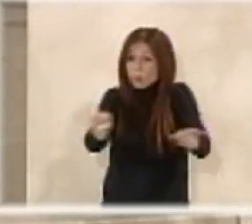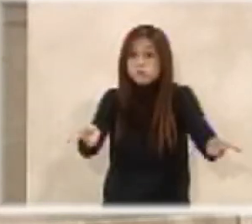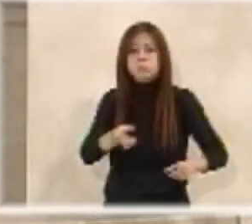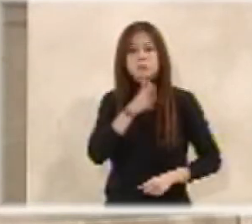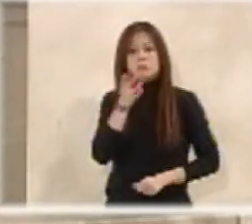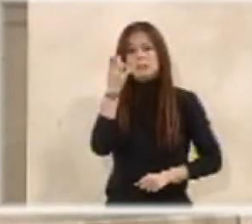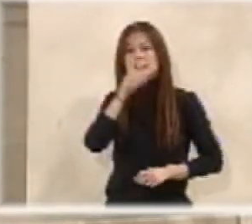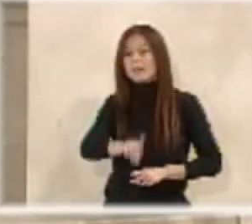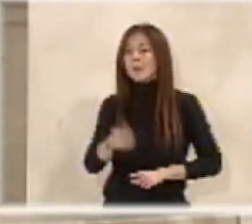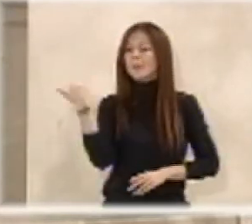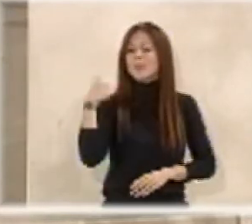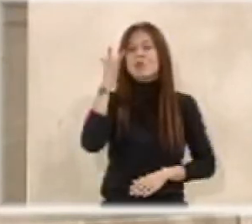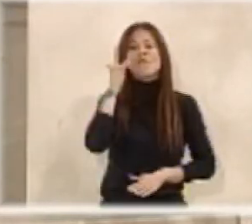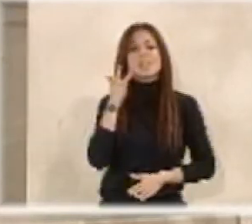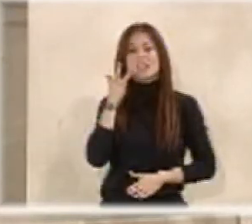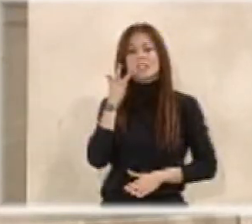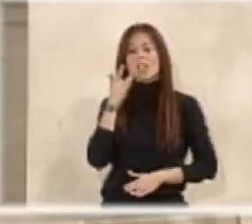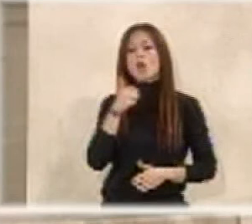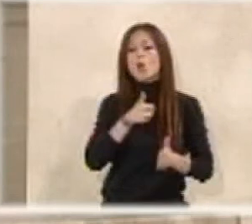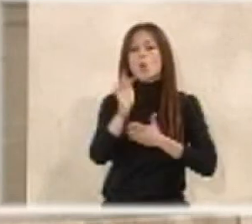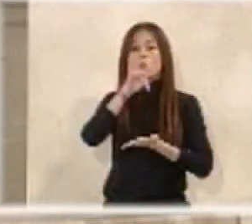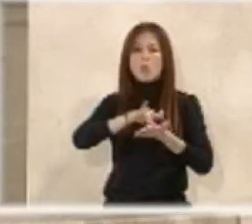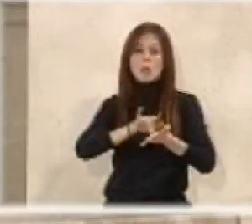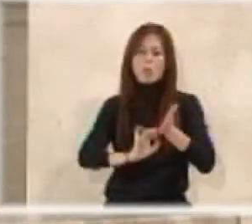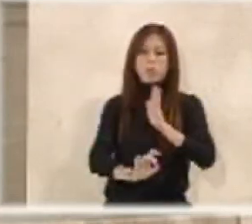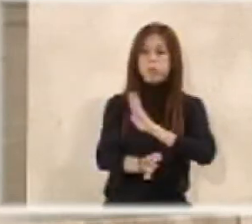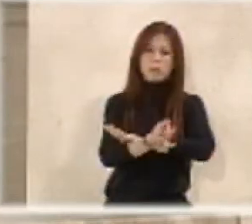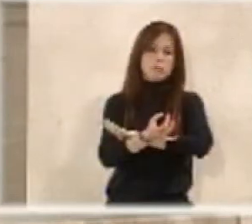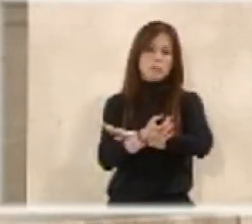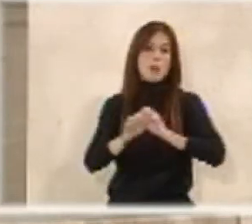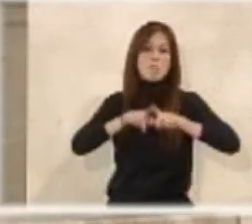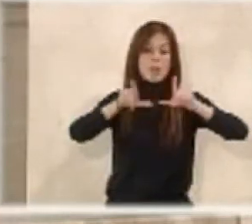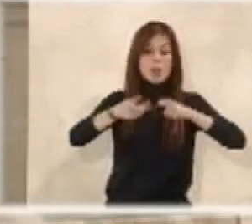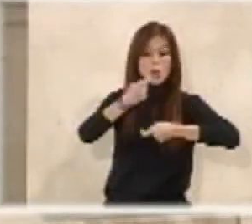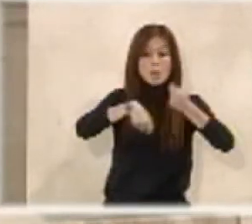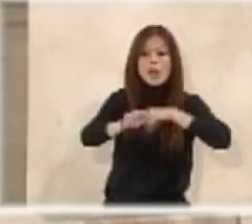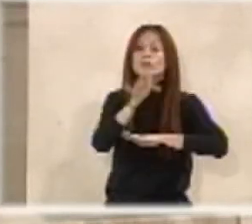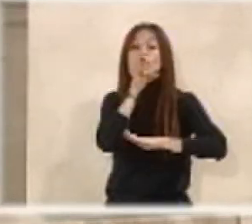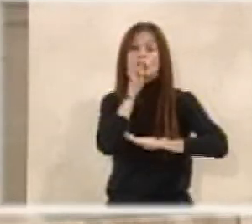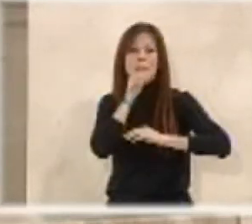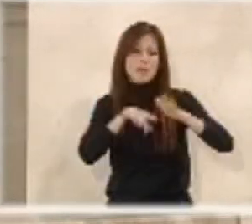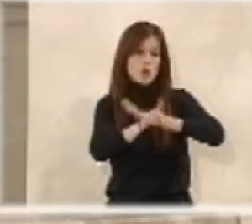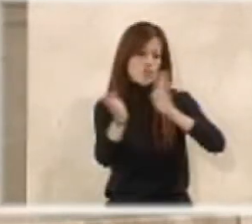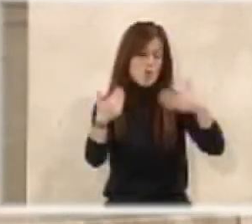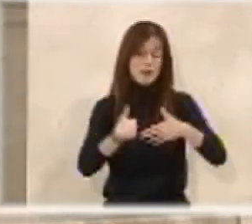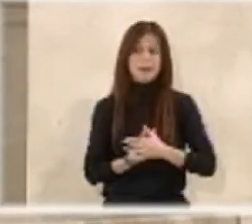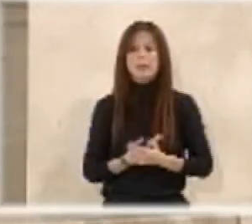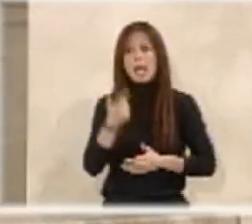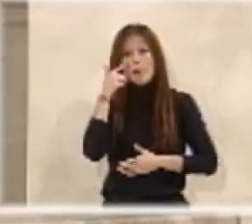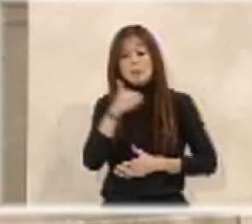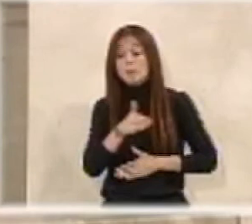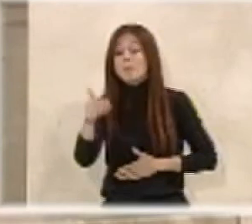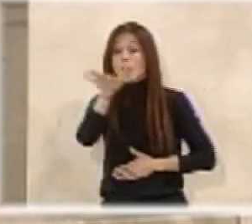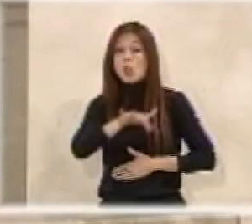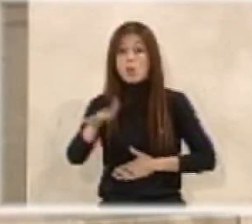porque también le pusimos fecha a cuándo tenía que estar, por ejemplo, desarrollada la parcela comercial y sigue sin estar desarrollada. Veamos que esa